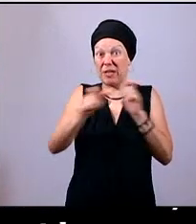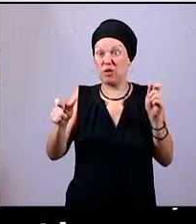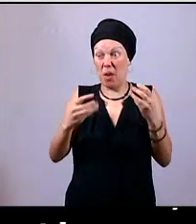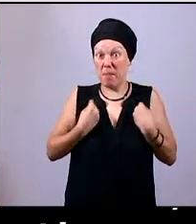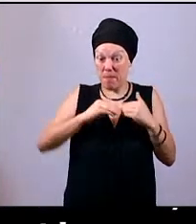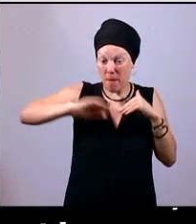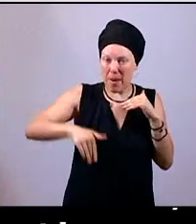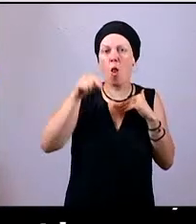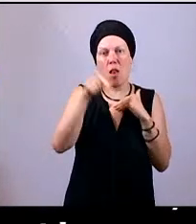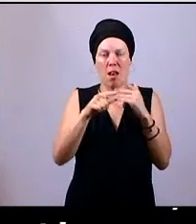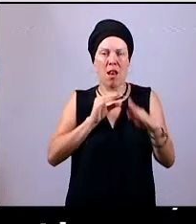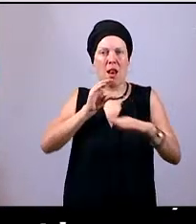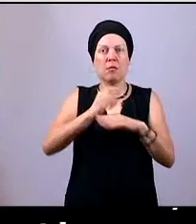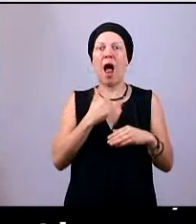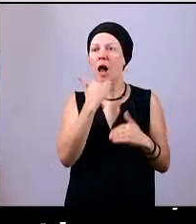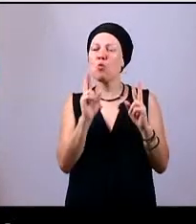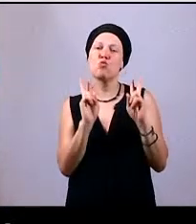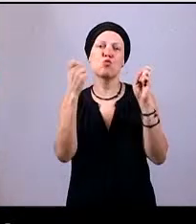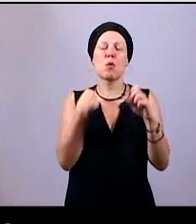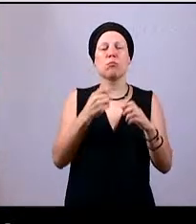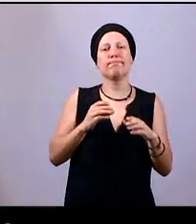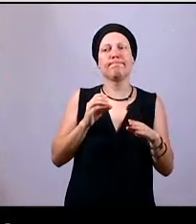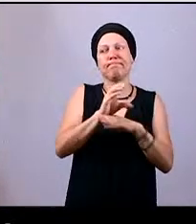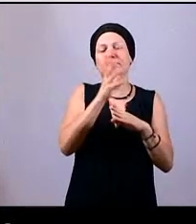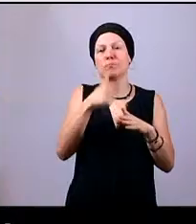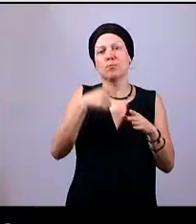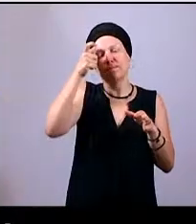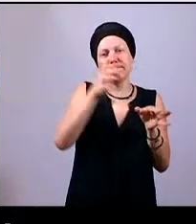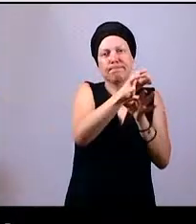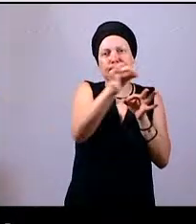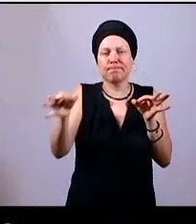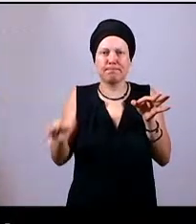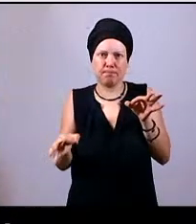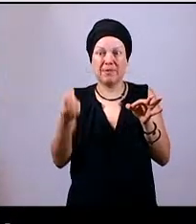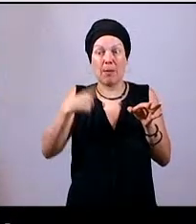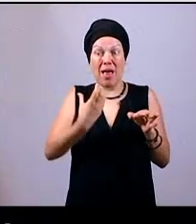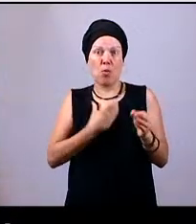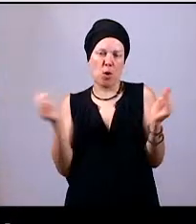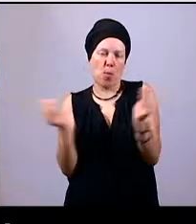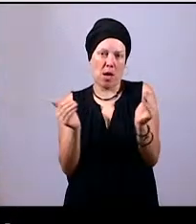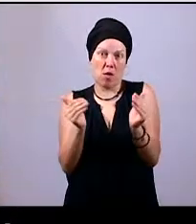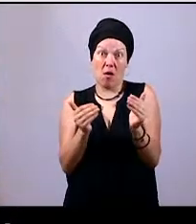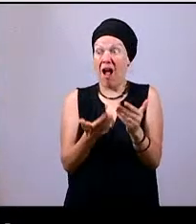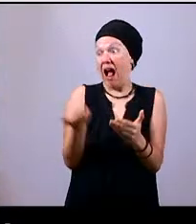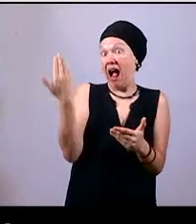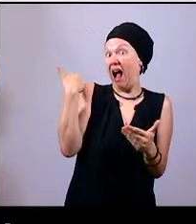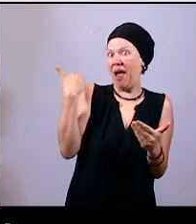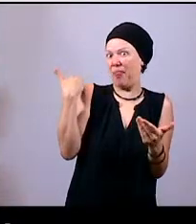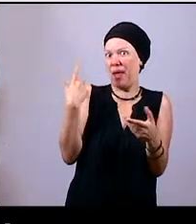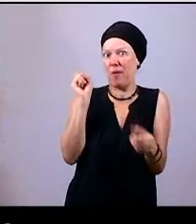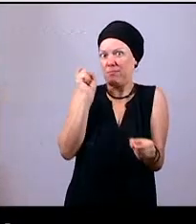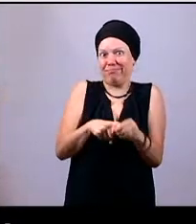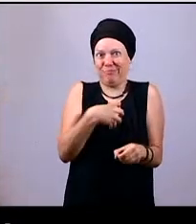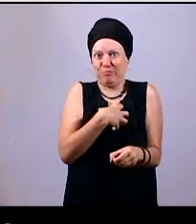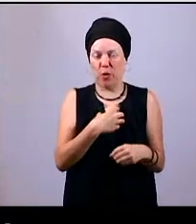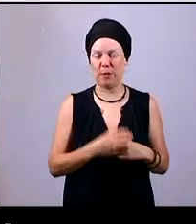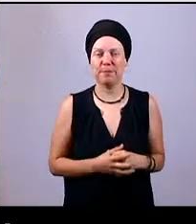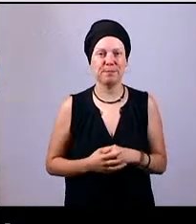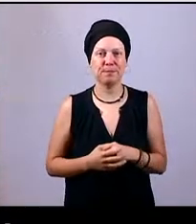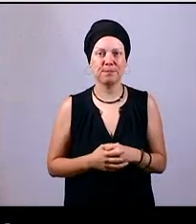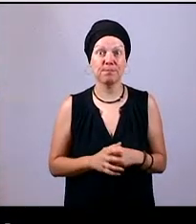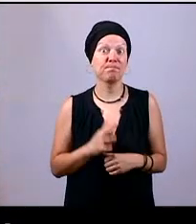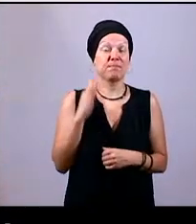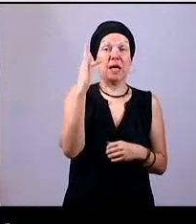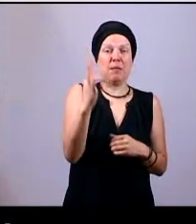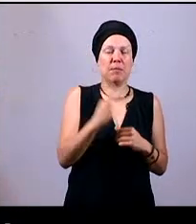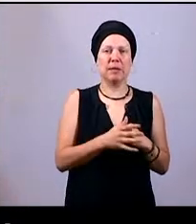Como novedad, las ayudas se amplían a las pedanías y entidades menores que hasta ahora se quedaban fuera de la convocatoria.